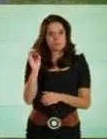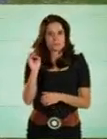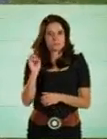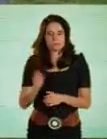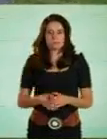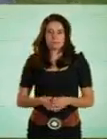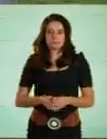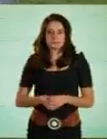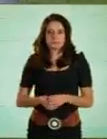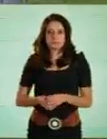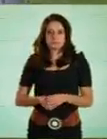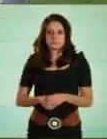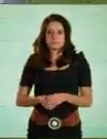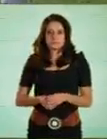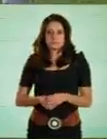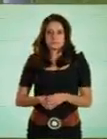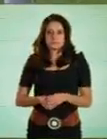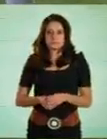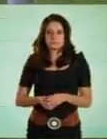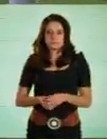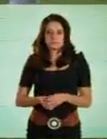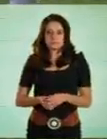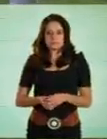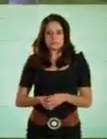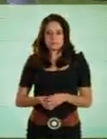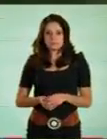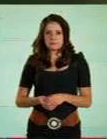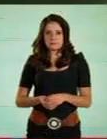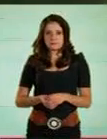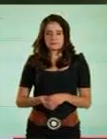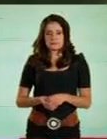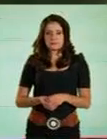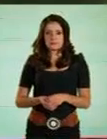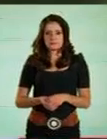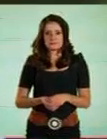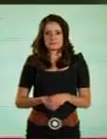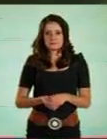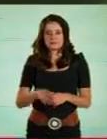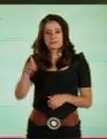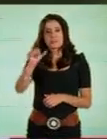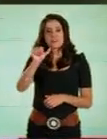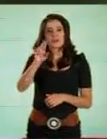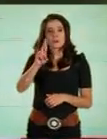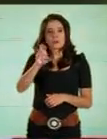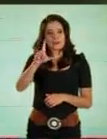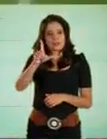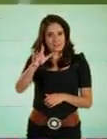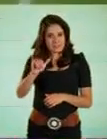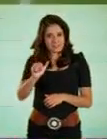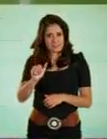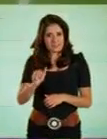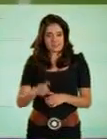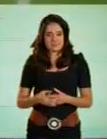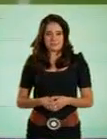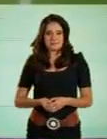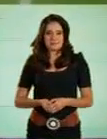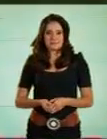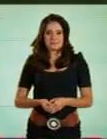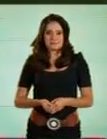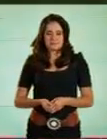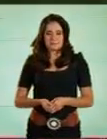Beto. Aurelia.